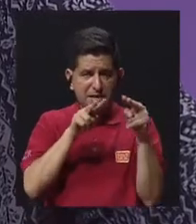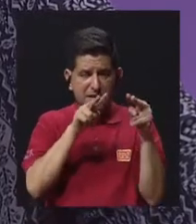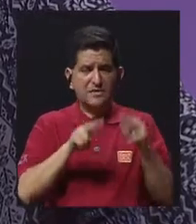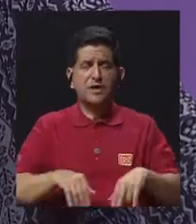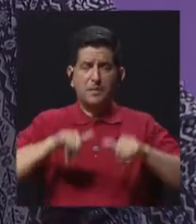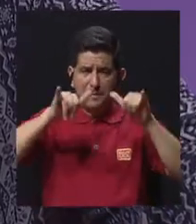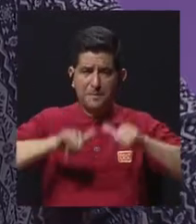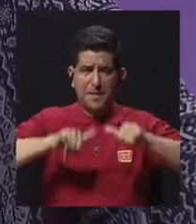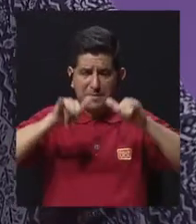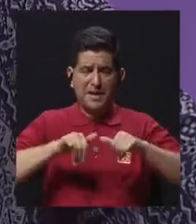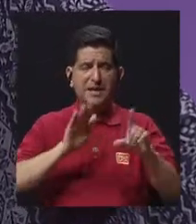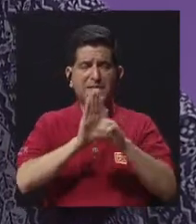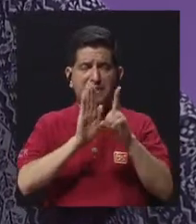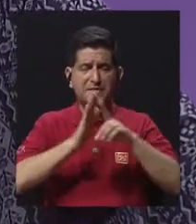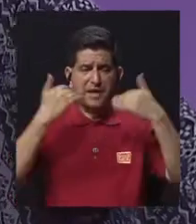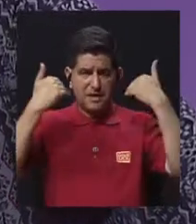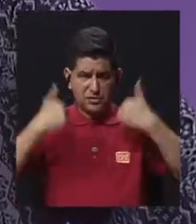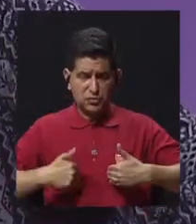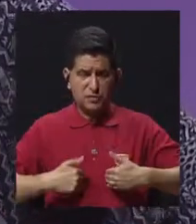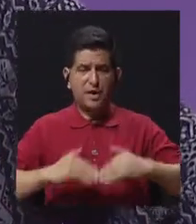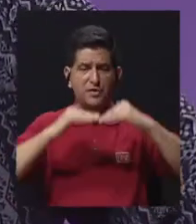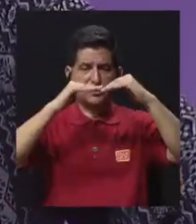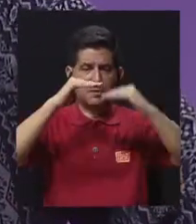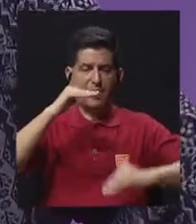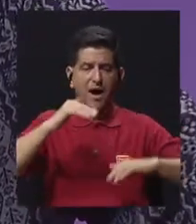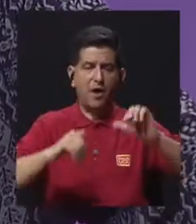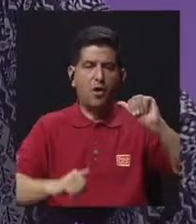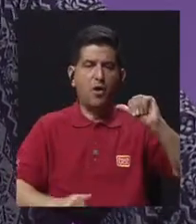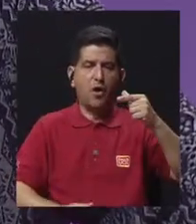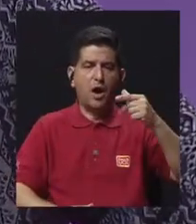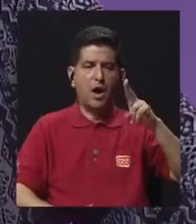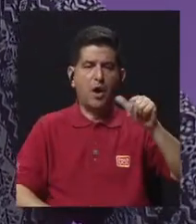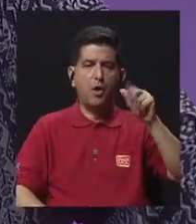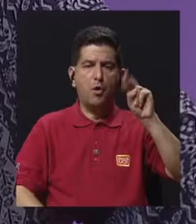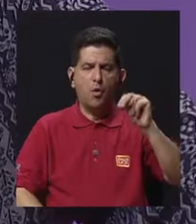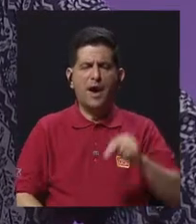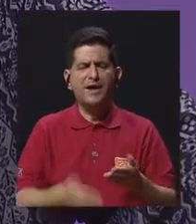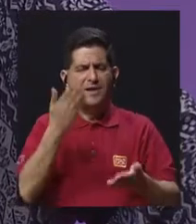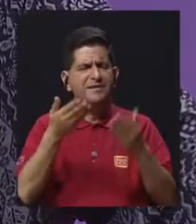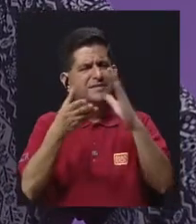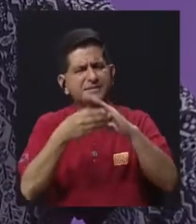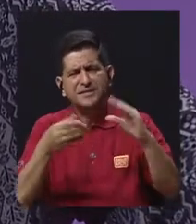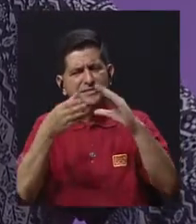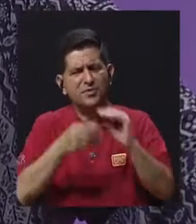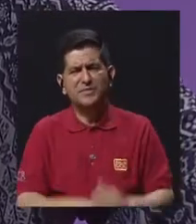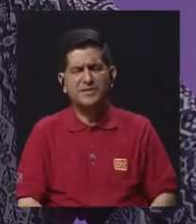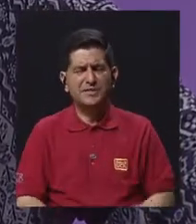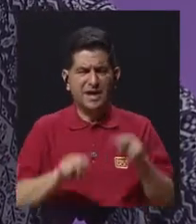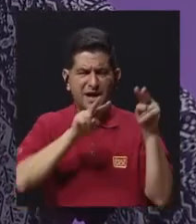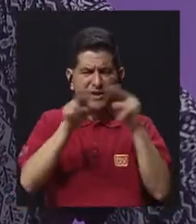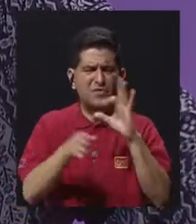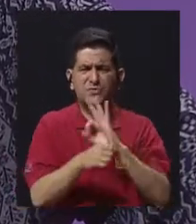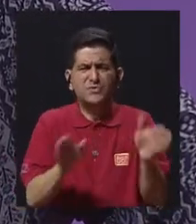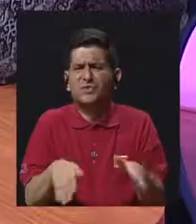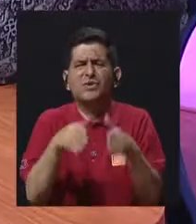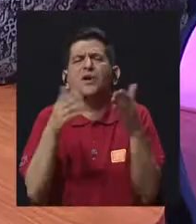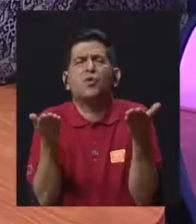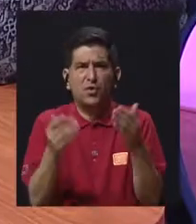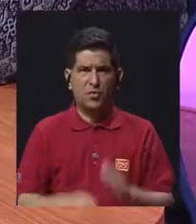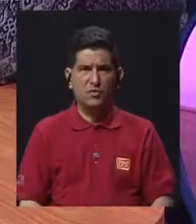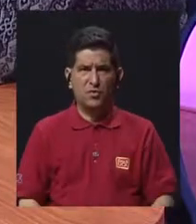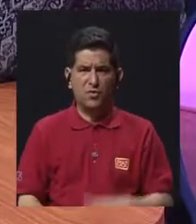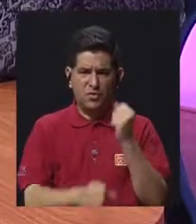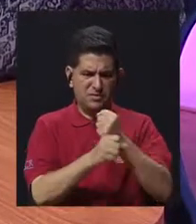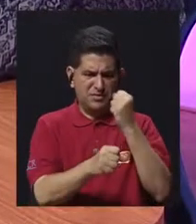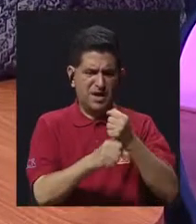Bueno, ustedes dos forman parte del Observatorio Permanente por los Derechos Humanos en el Bajo Aguán. Tal vez nos puedan comentar un poco cómo